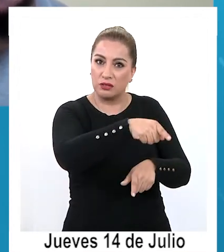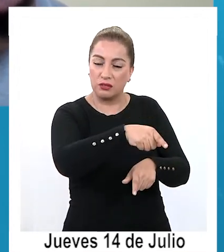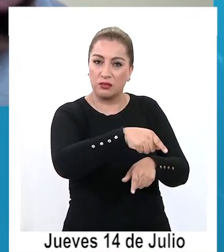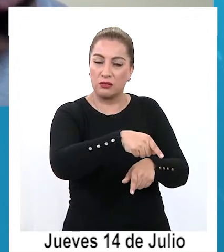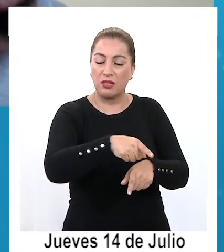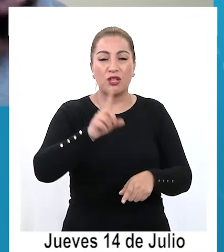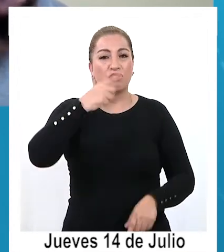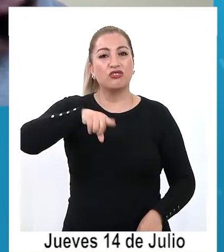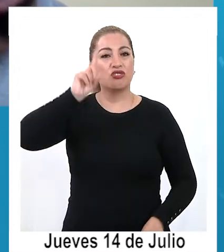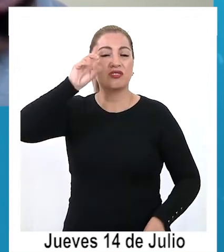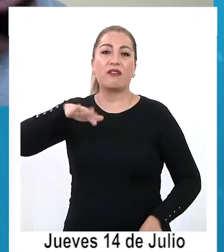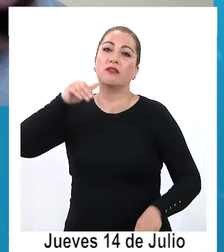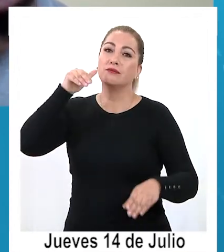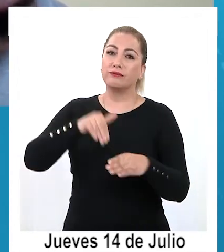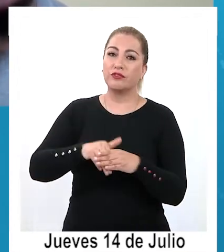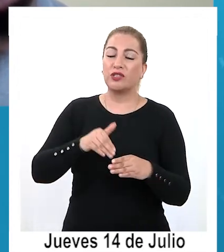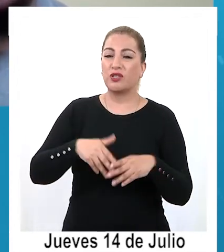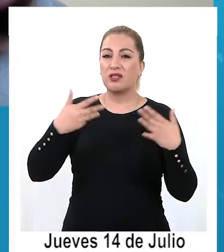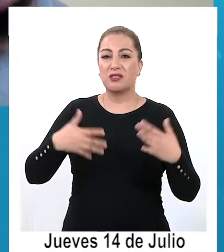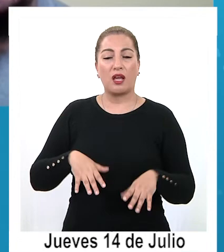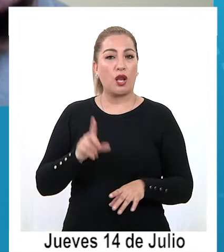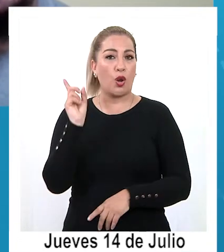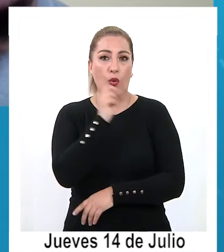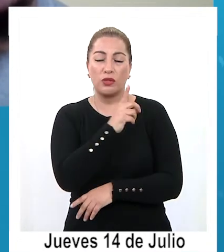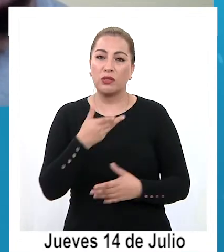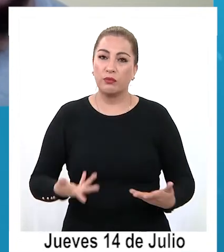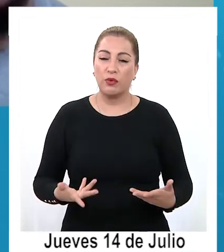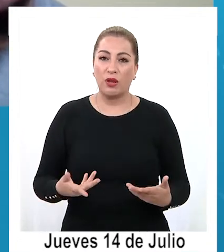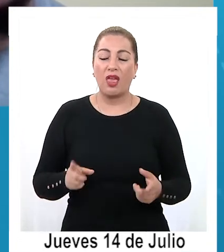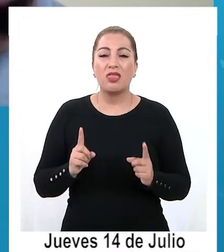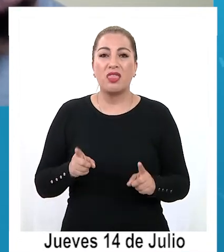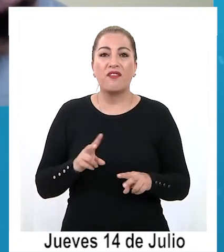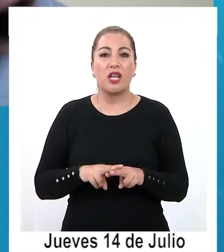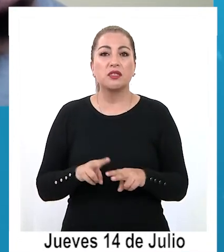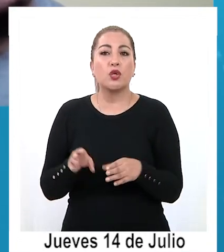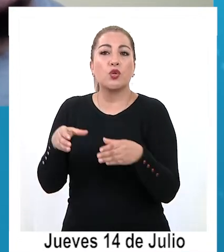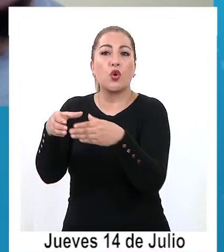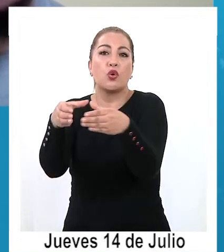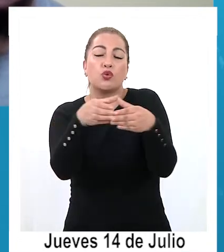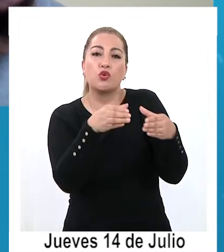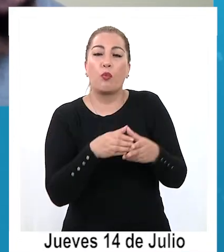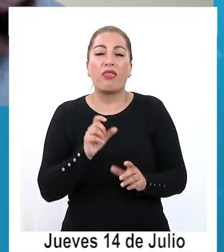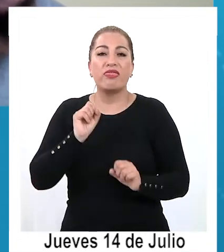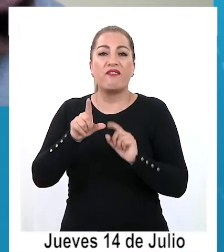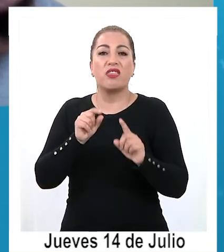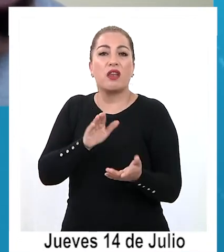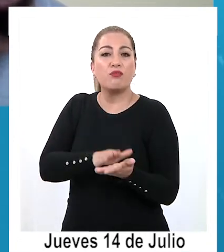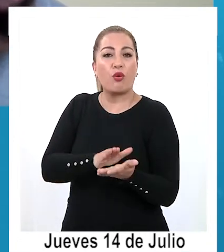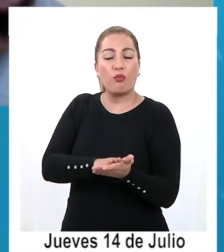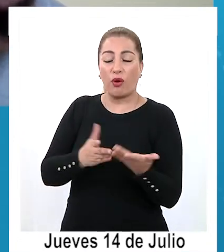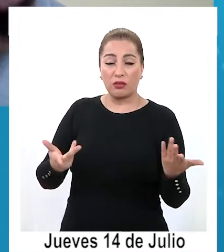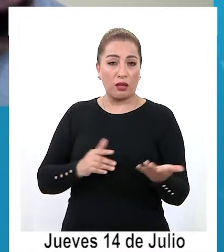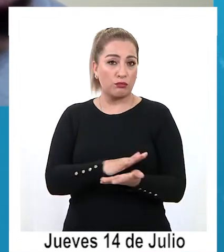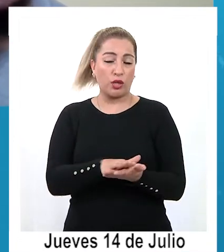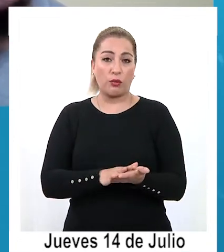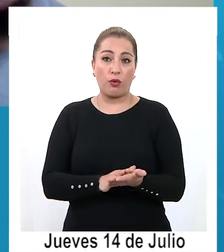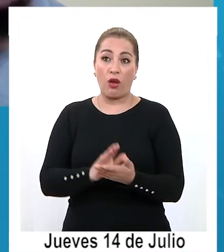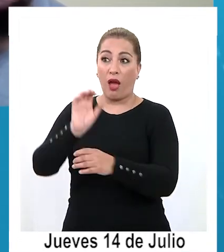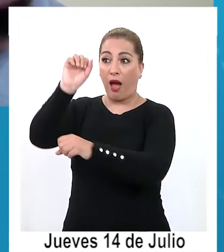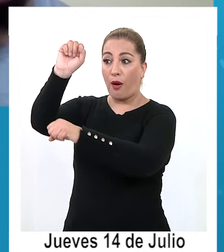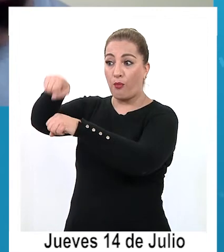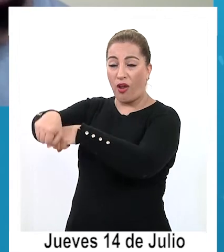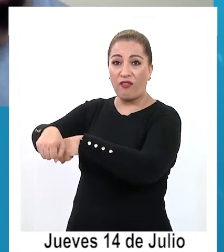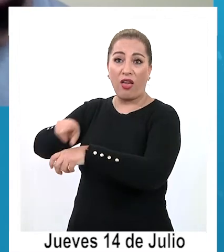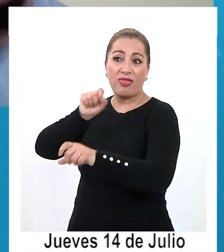la votación final es la definitiva, pero ¿qué debieran hacer los comandos para defender sus propuestas? Por un lado, el apruebo, que tiene